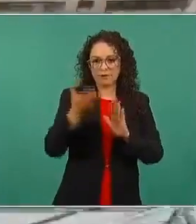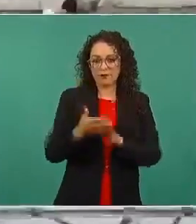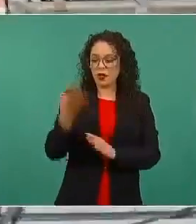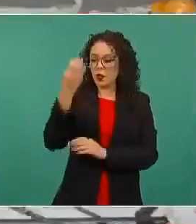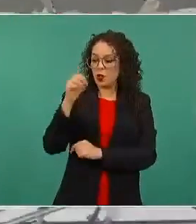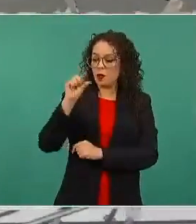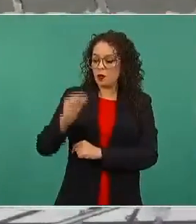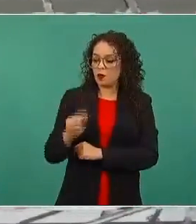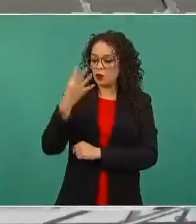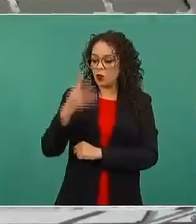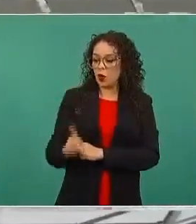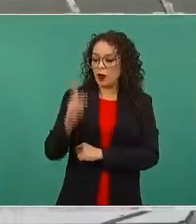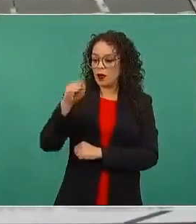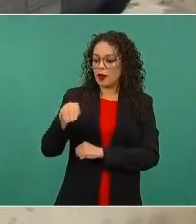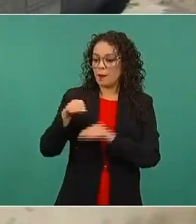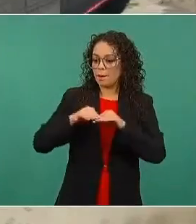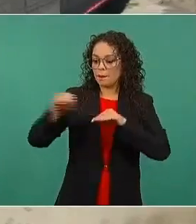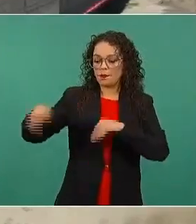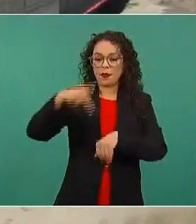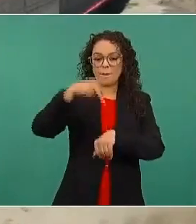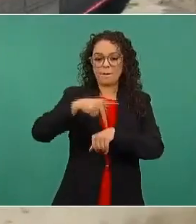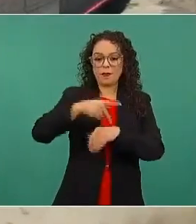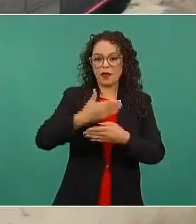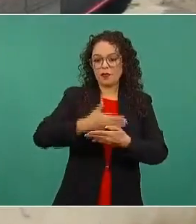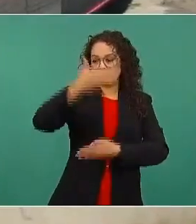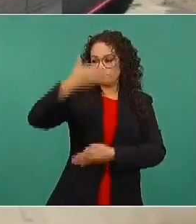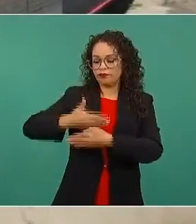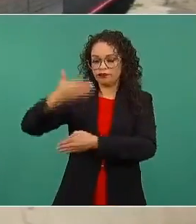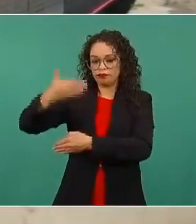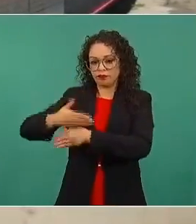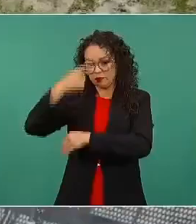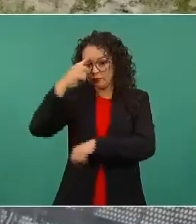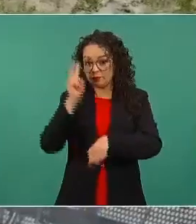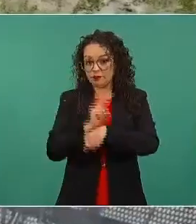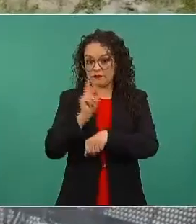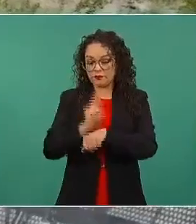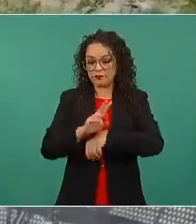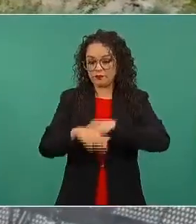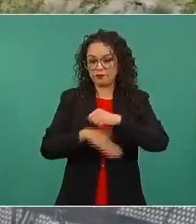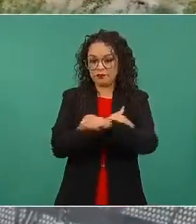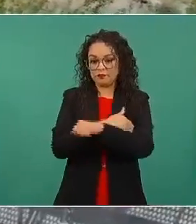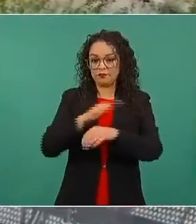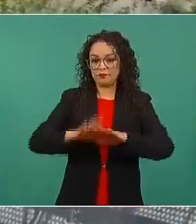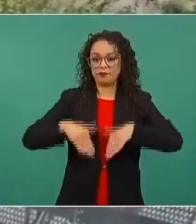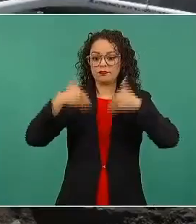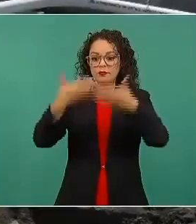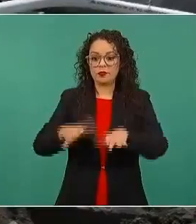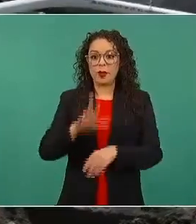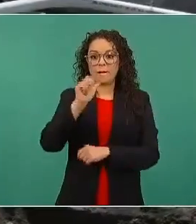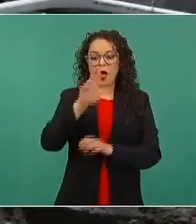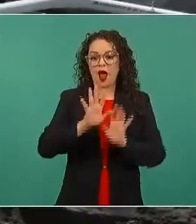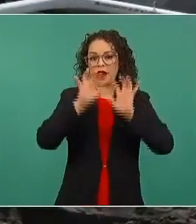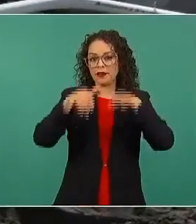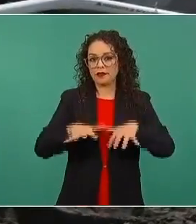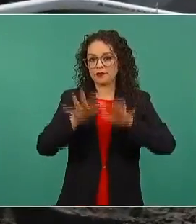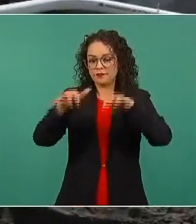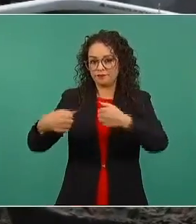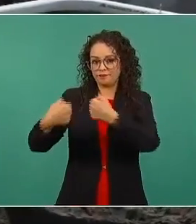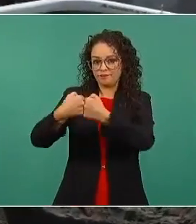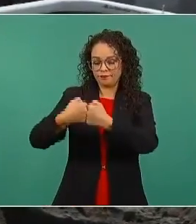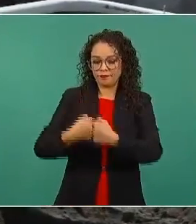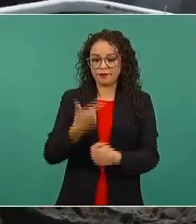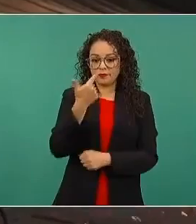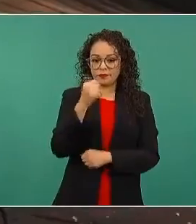9.4 kilómetros de barda de concreto y bloque de salvaguarda en el área de almacenamiento que colinda hacia el lado del mar. Y en lo que respecta al gasoducto